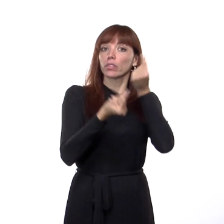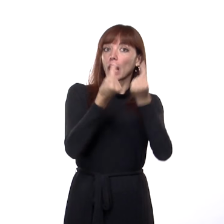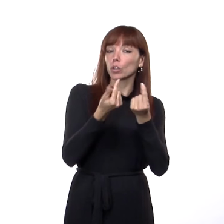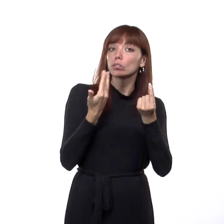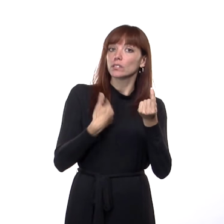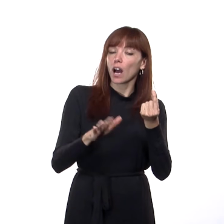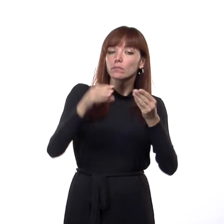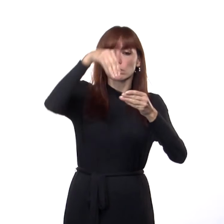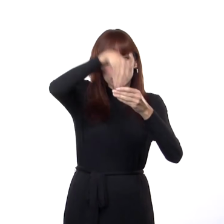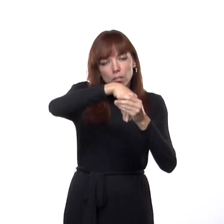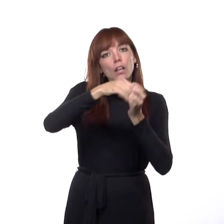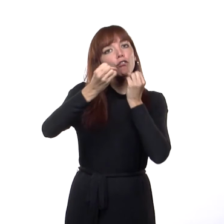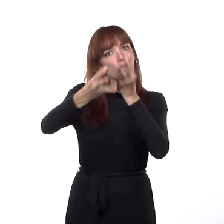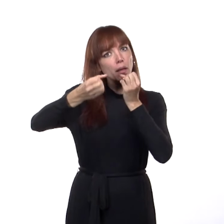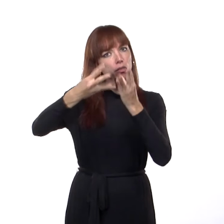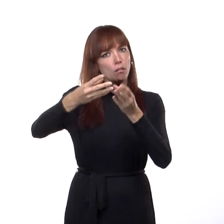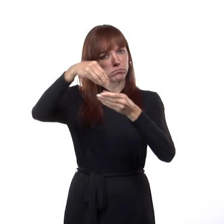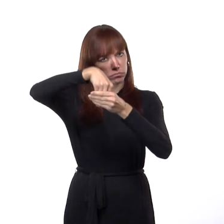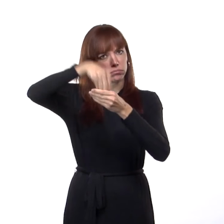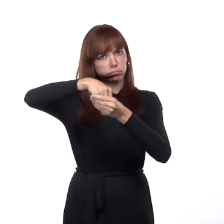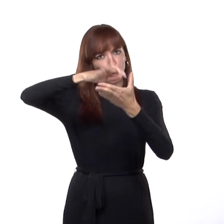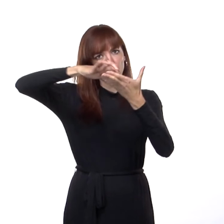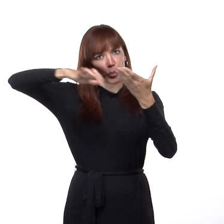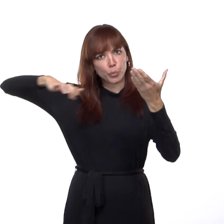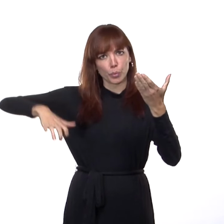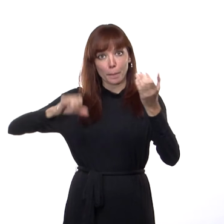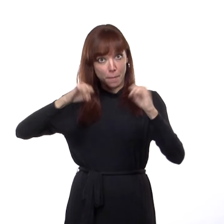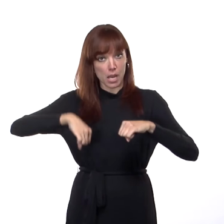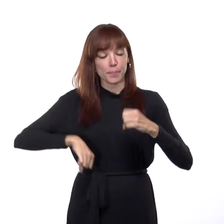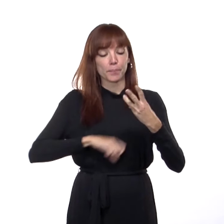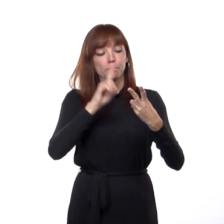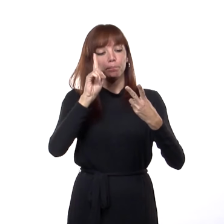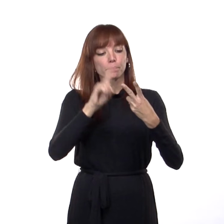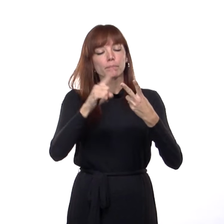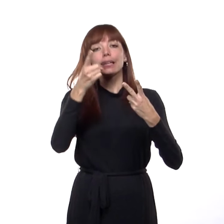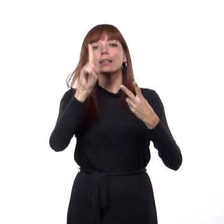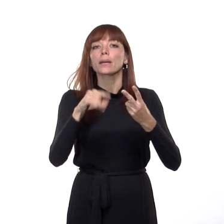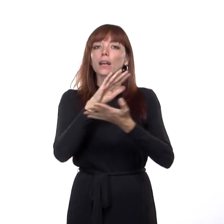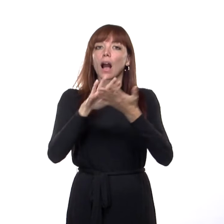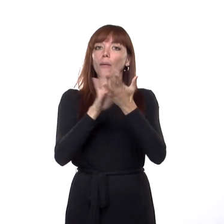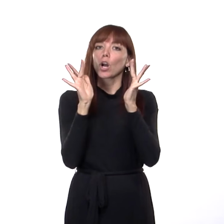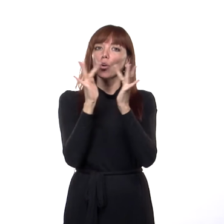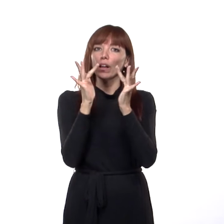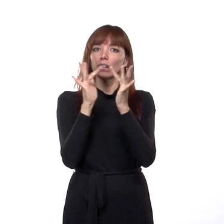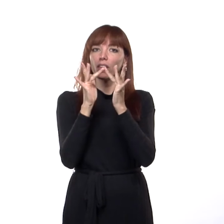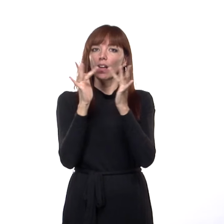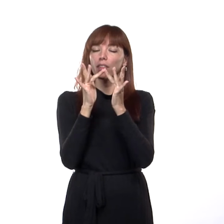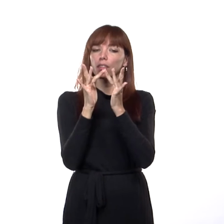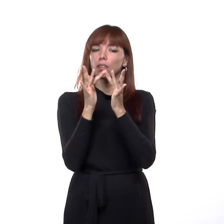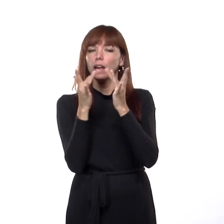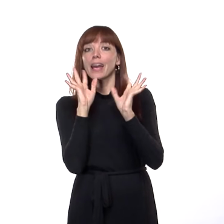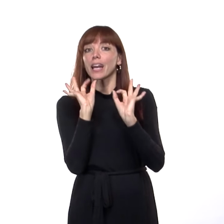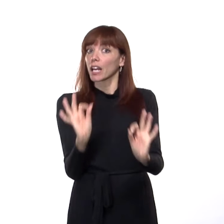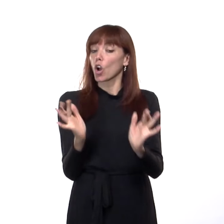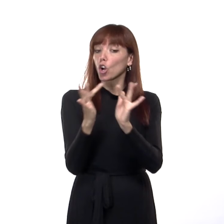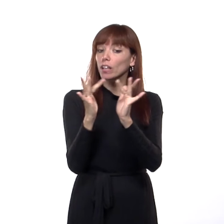información de lo que realmente tienen esos datos vale y también se habla mucho de la conectividad yo creo que la conectividad